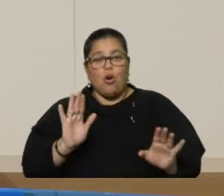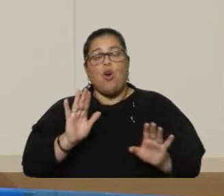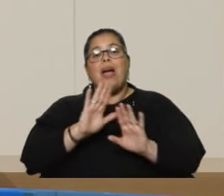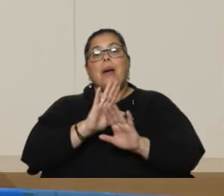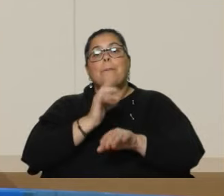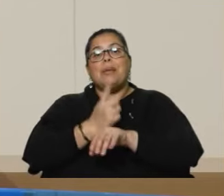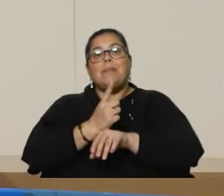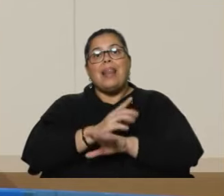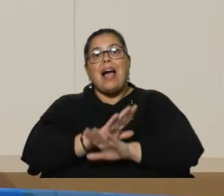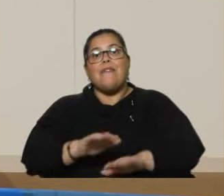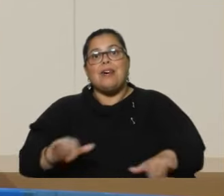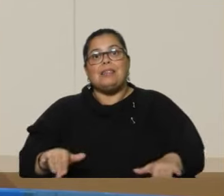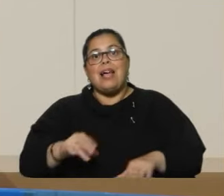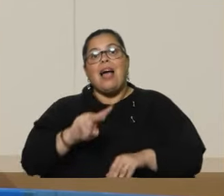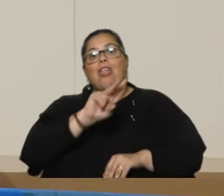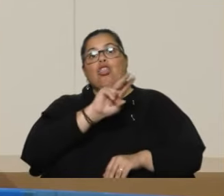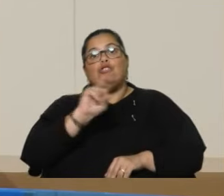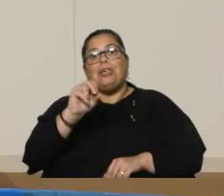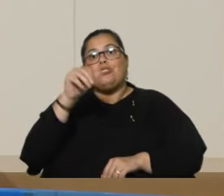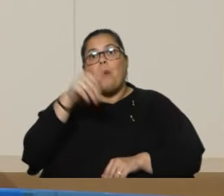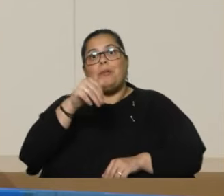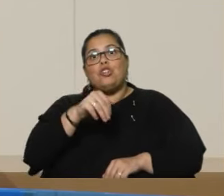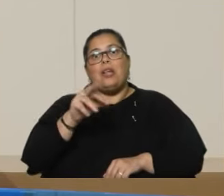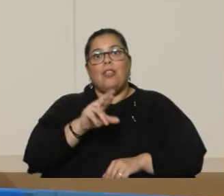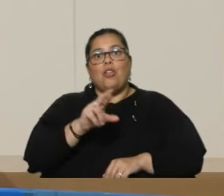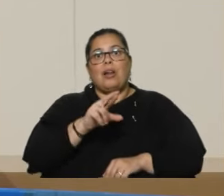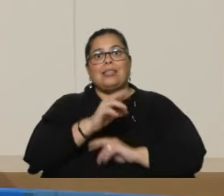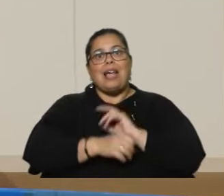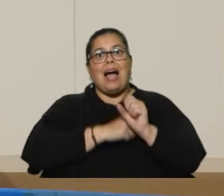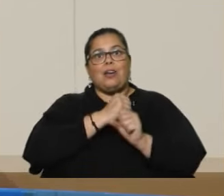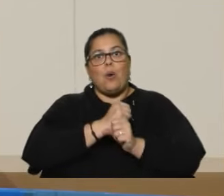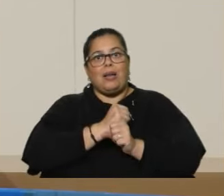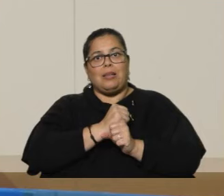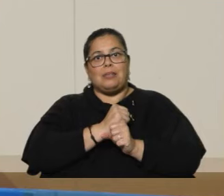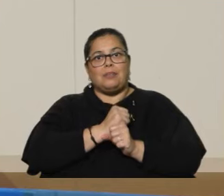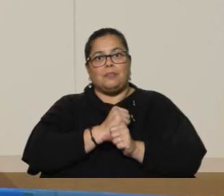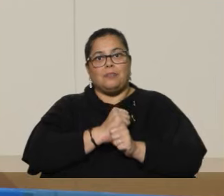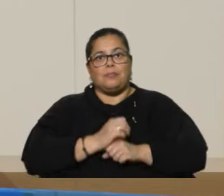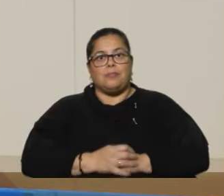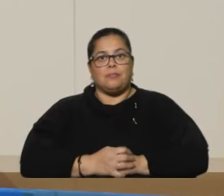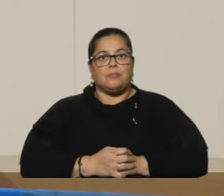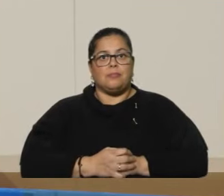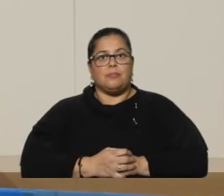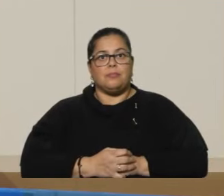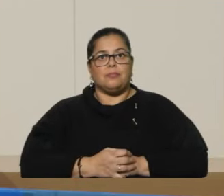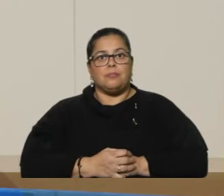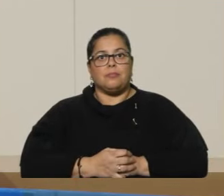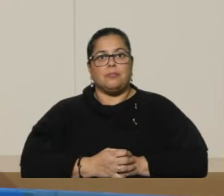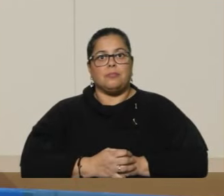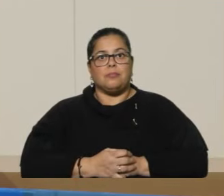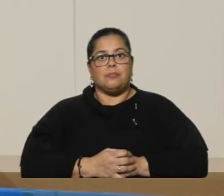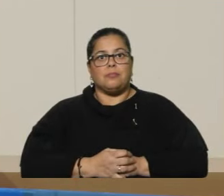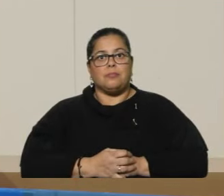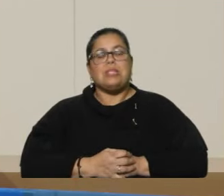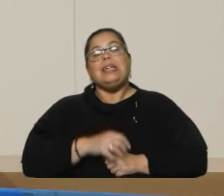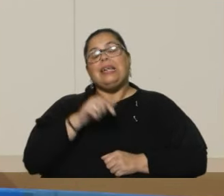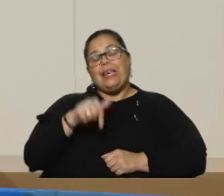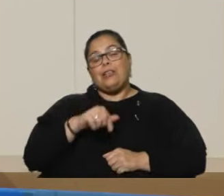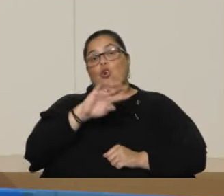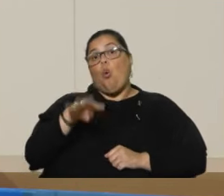anuales al final del quinquenio, que es una inversión que más que cuadriplica lo que se empezó en este gobierno con el bono crianza, y